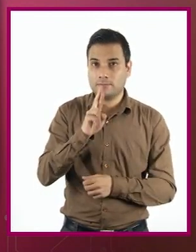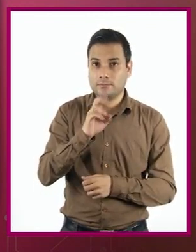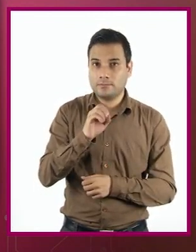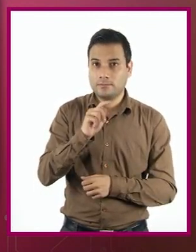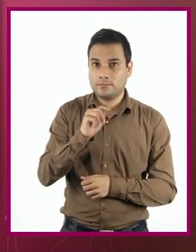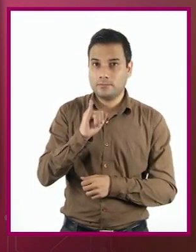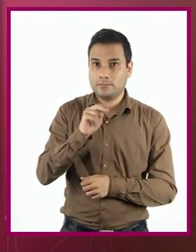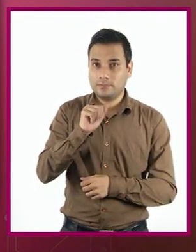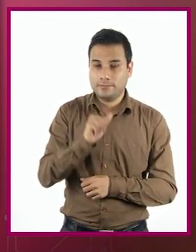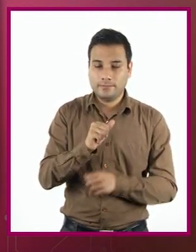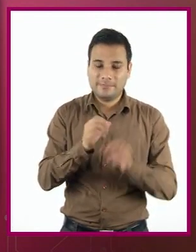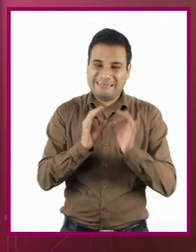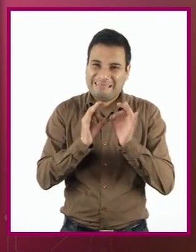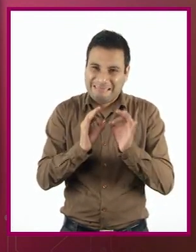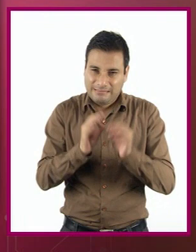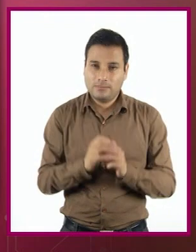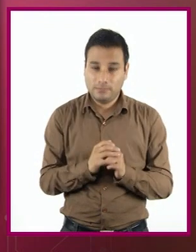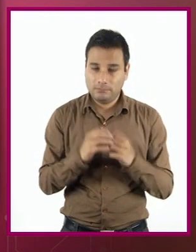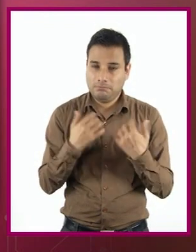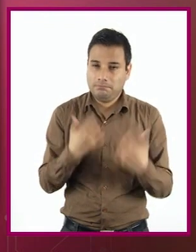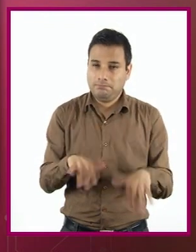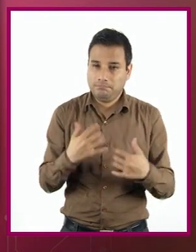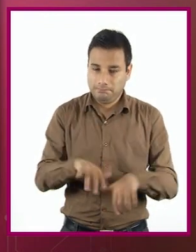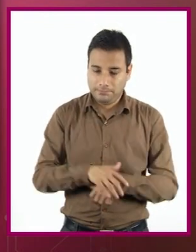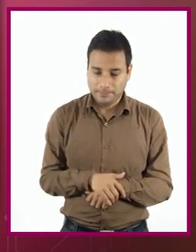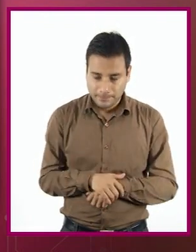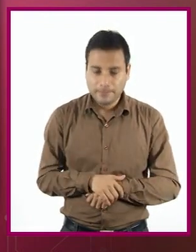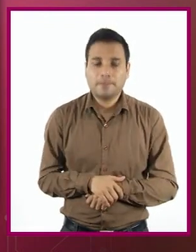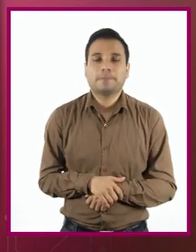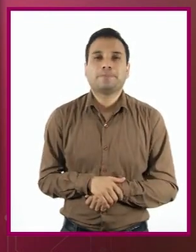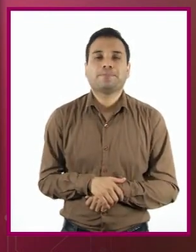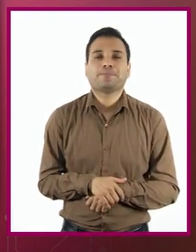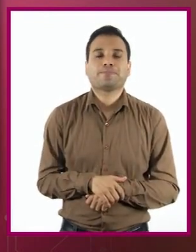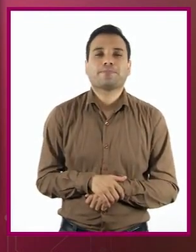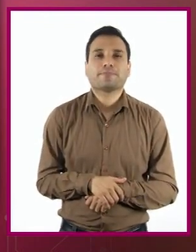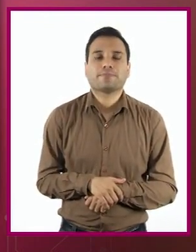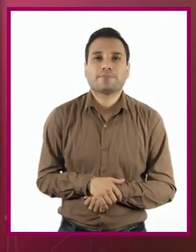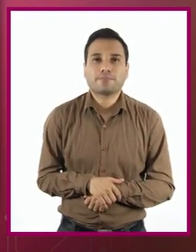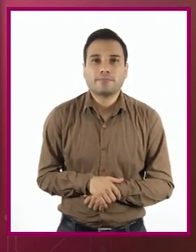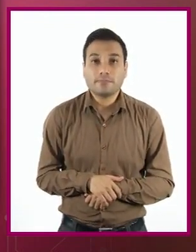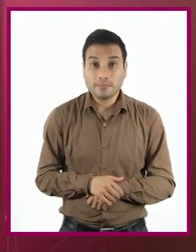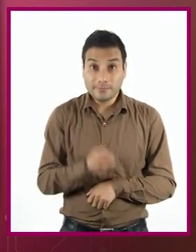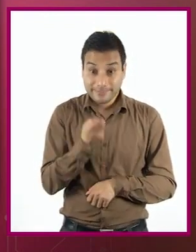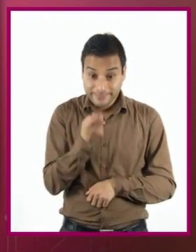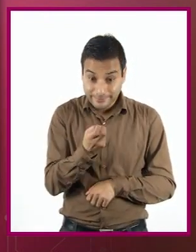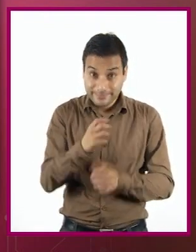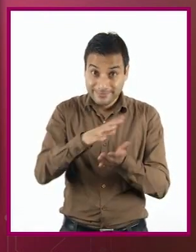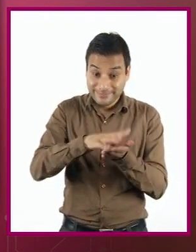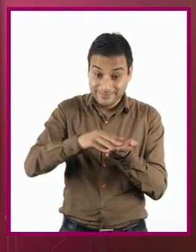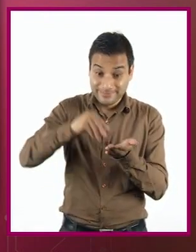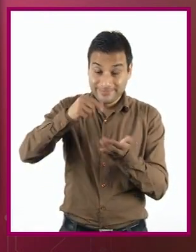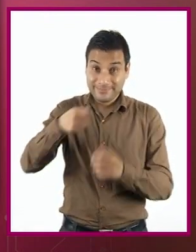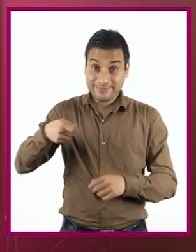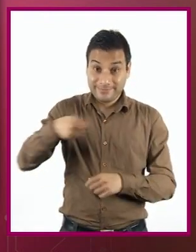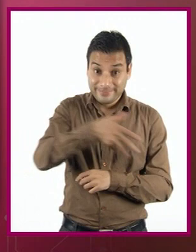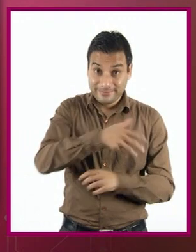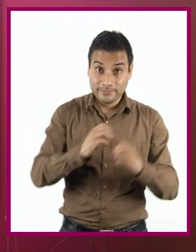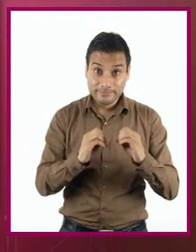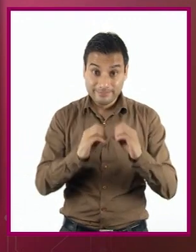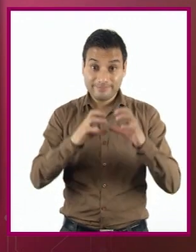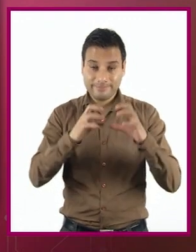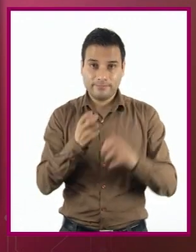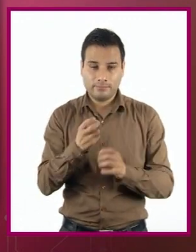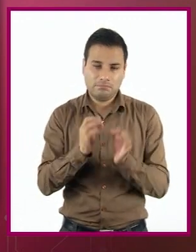muy rica en aminoácidos esenciales, que además esta levadura solita se salga del medio